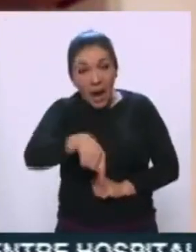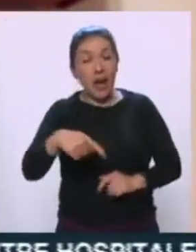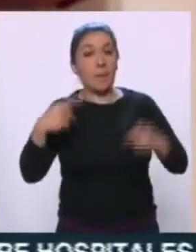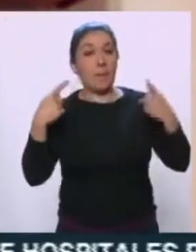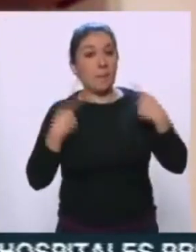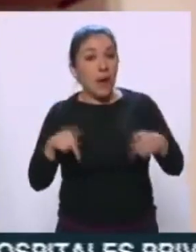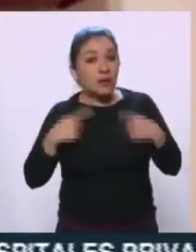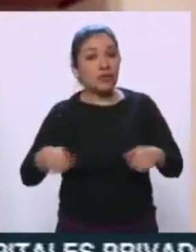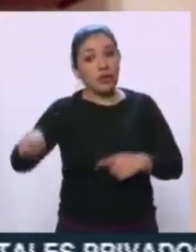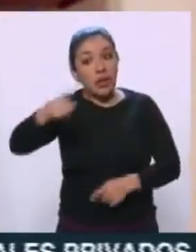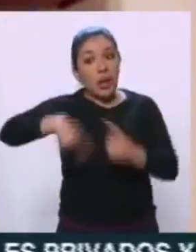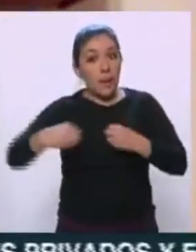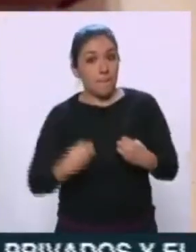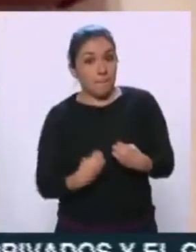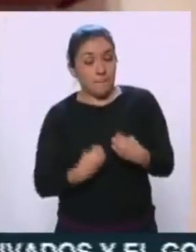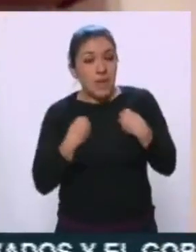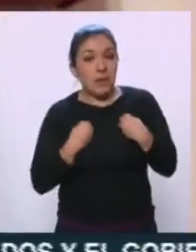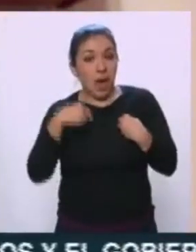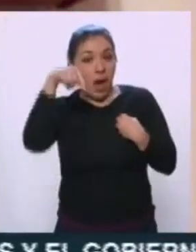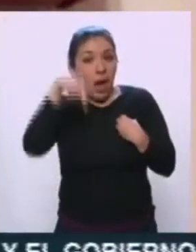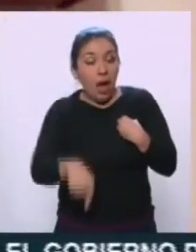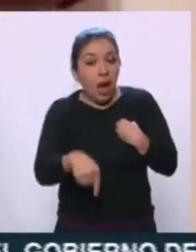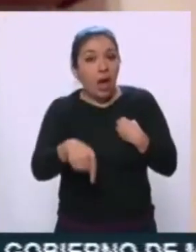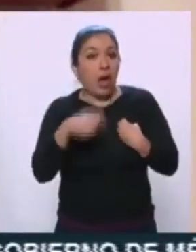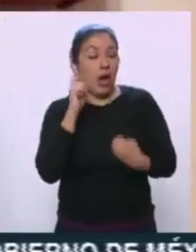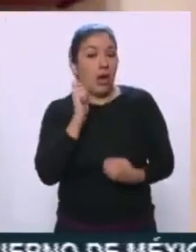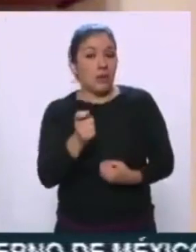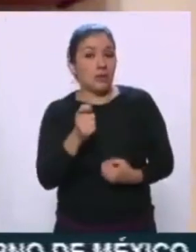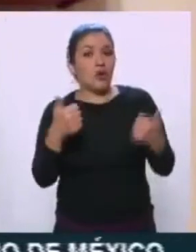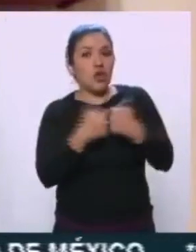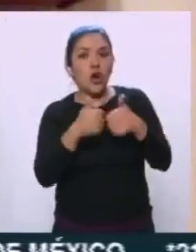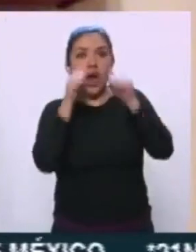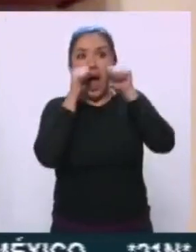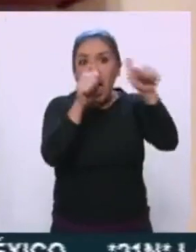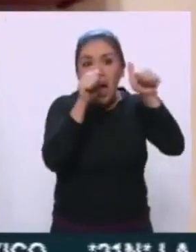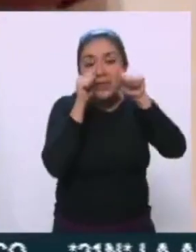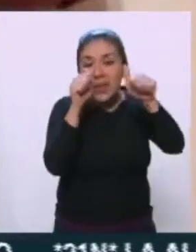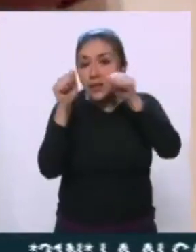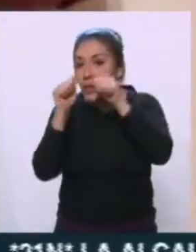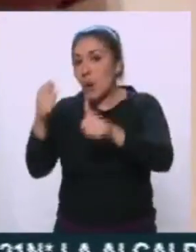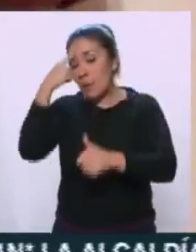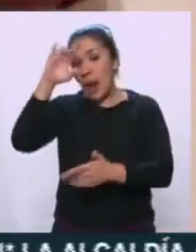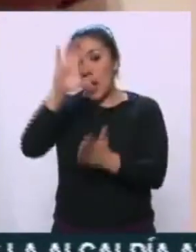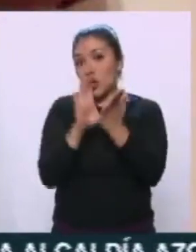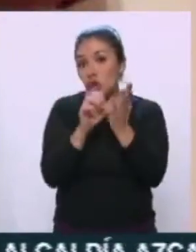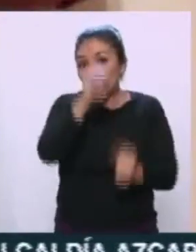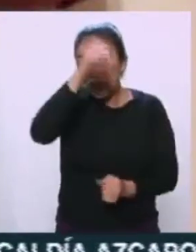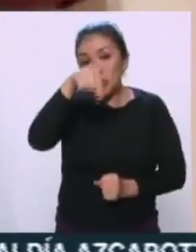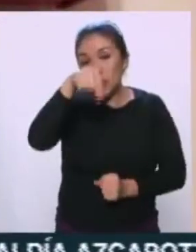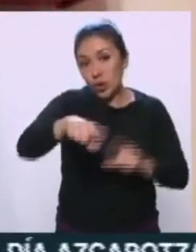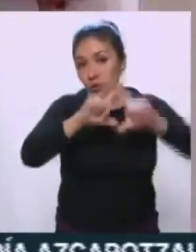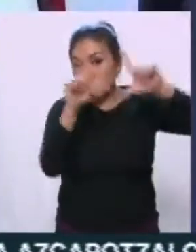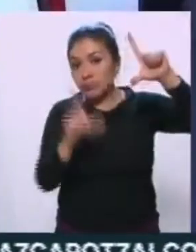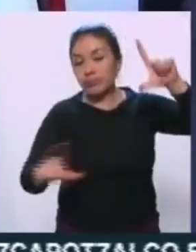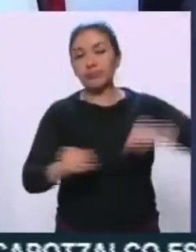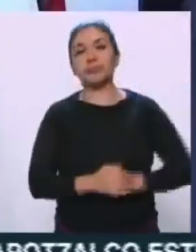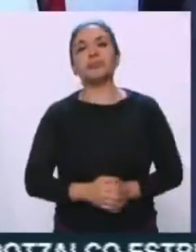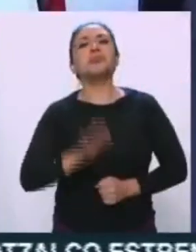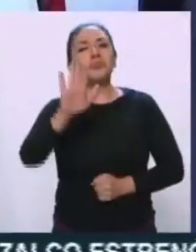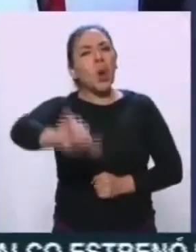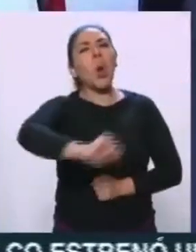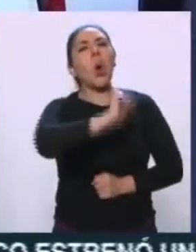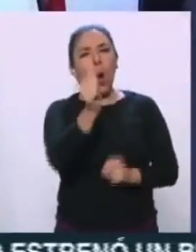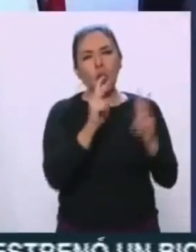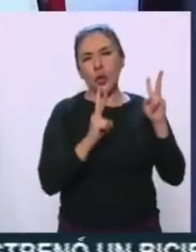que vivimos en atención a la Constitución de la República. Vamos a escuchar